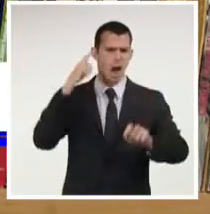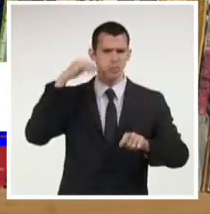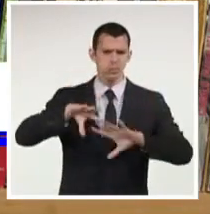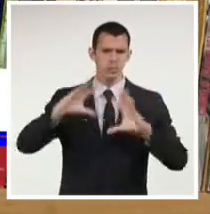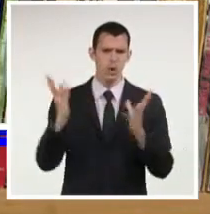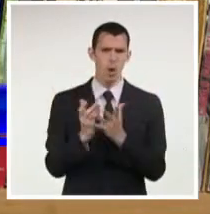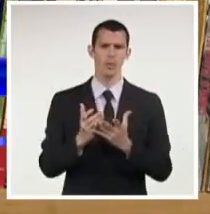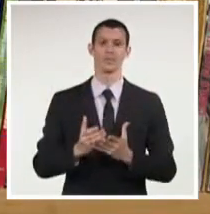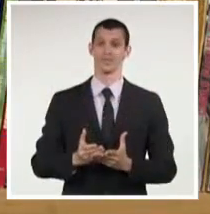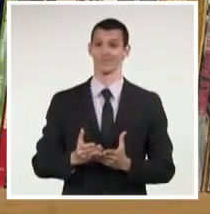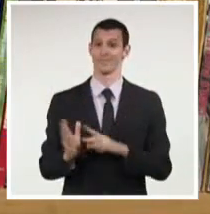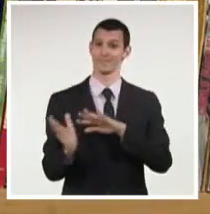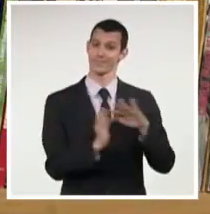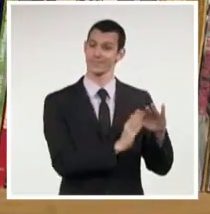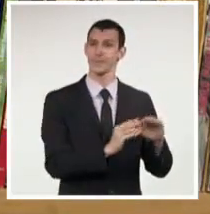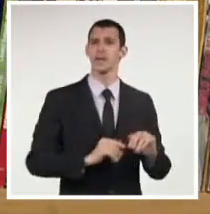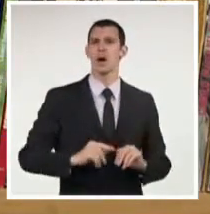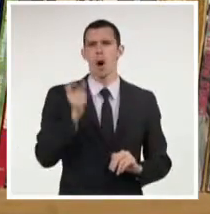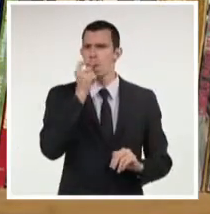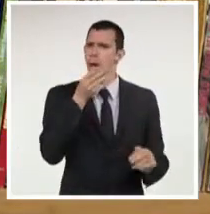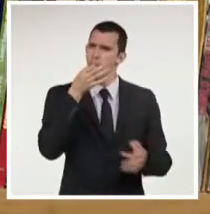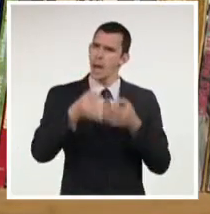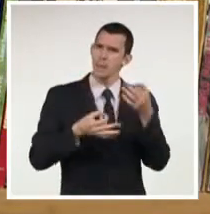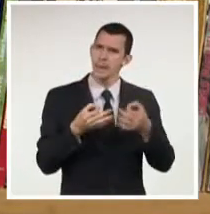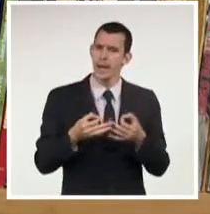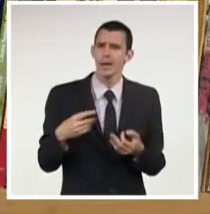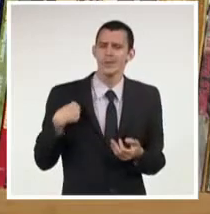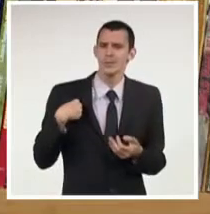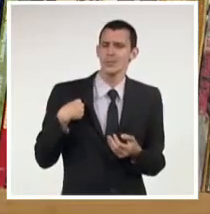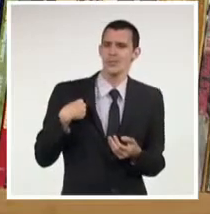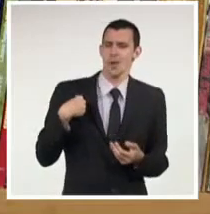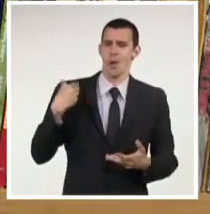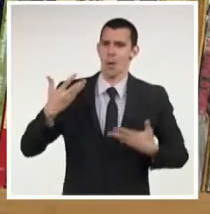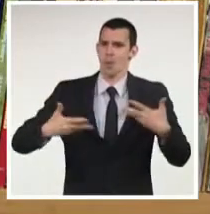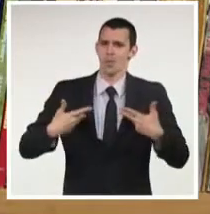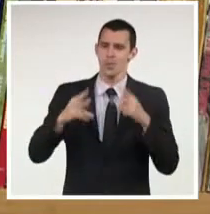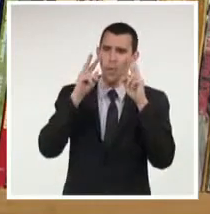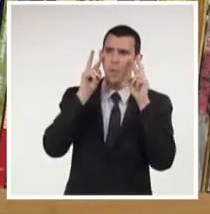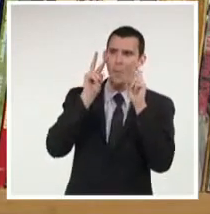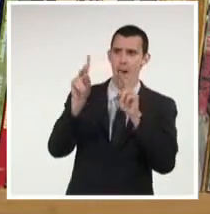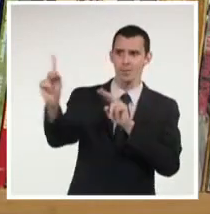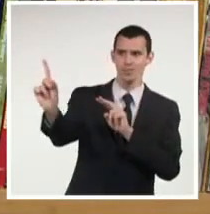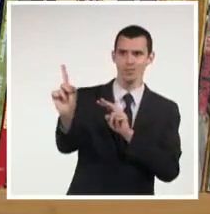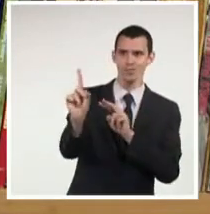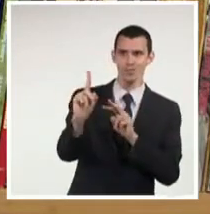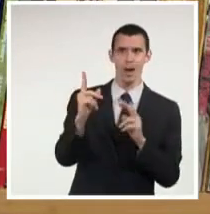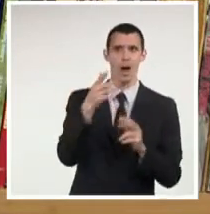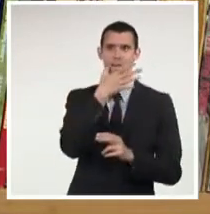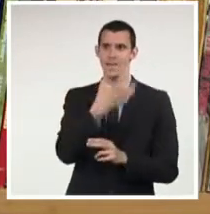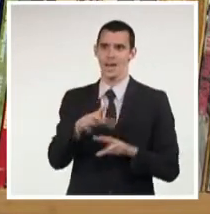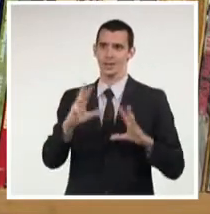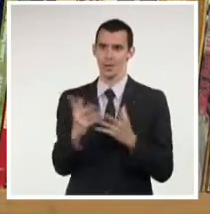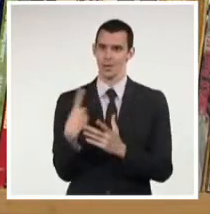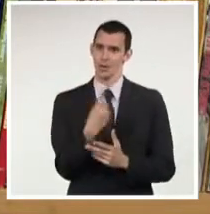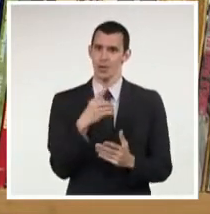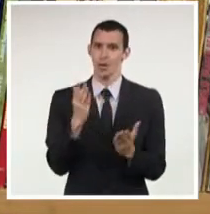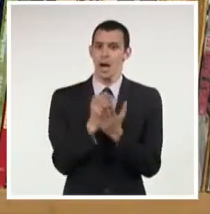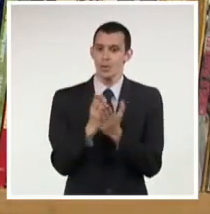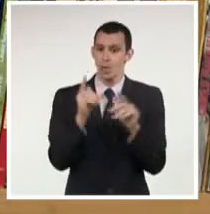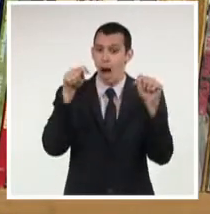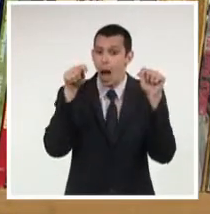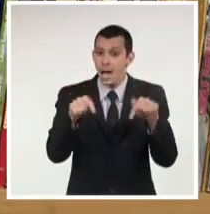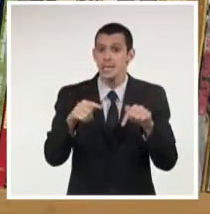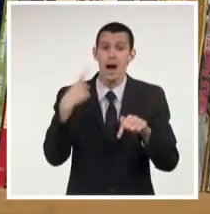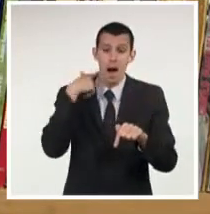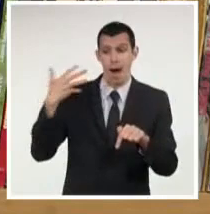época y tener al comandante en jefe en la escuela era un orgullo y representaba mucho para todos los cadetes. Máximo como